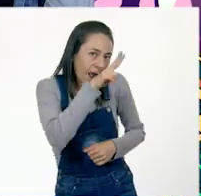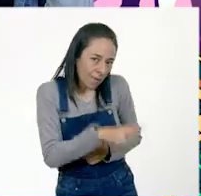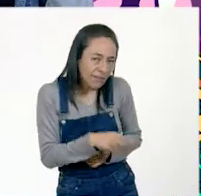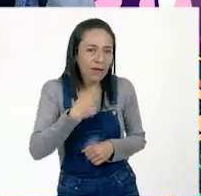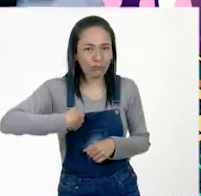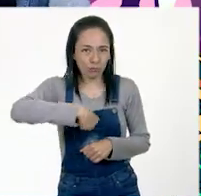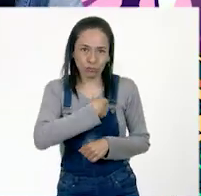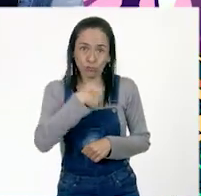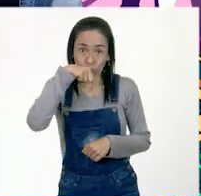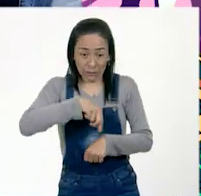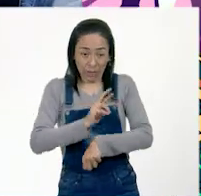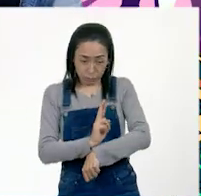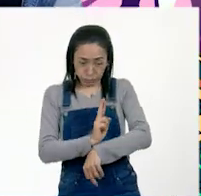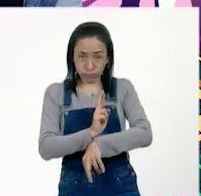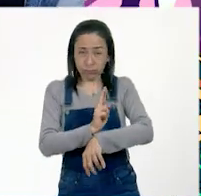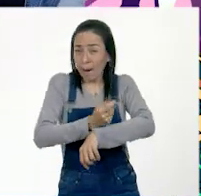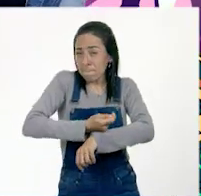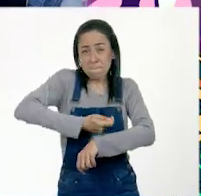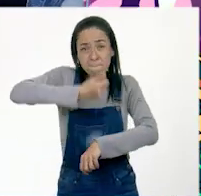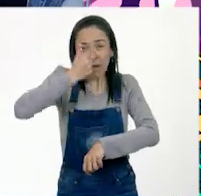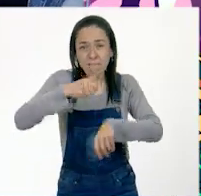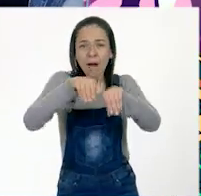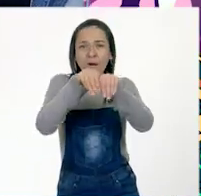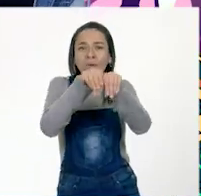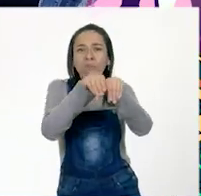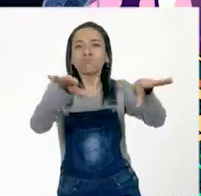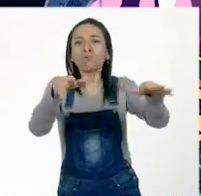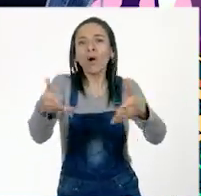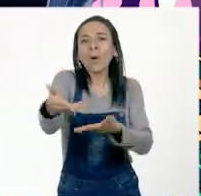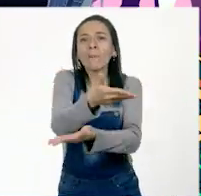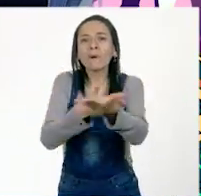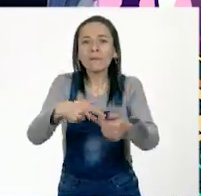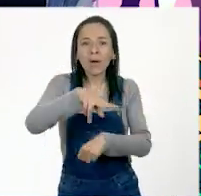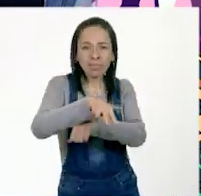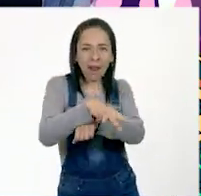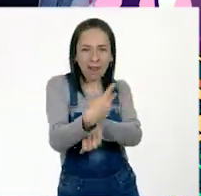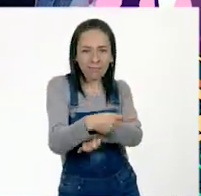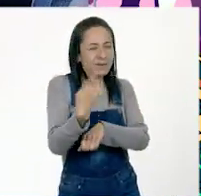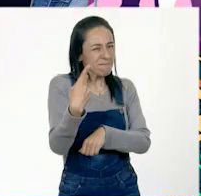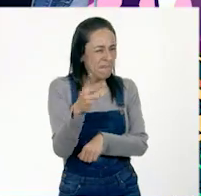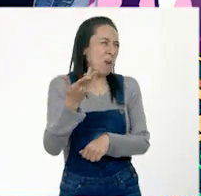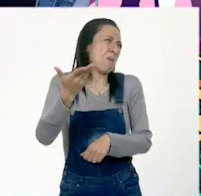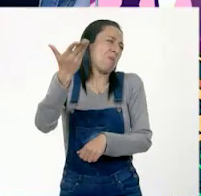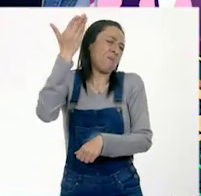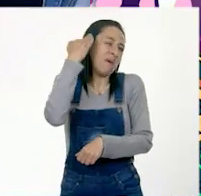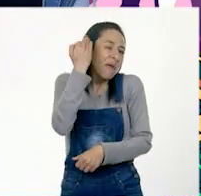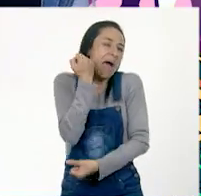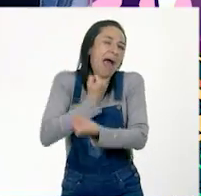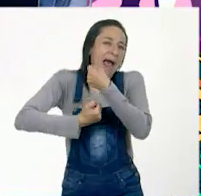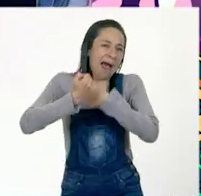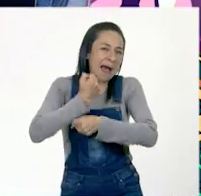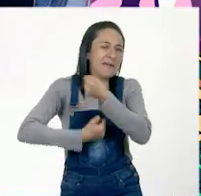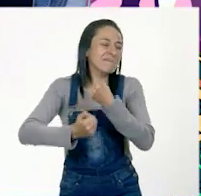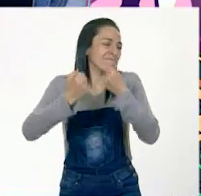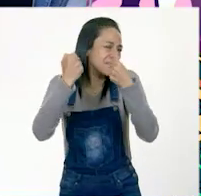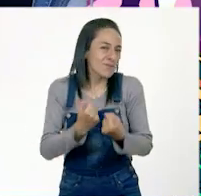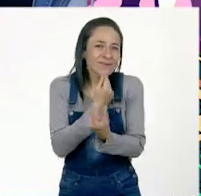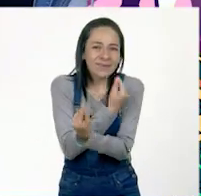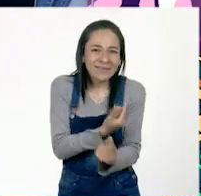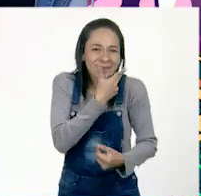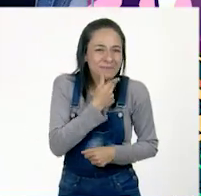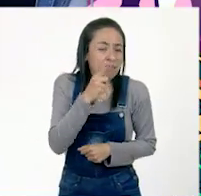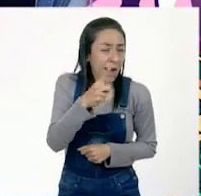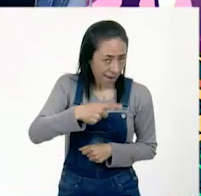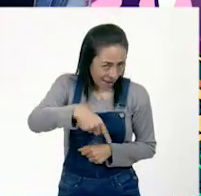televisión. Pero desde hace años, muchísimos niños y niñas que son grandes exploradores se han interesado